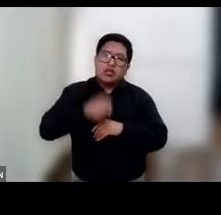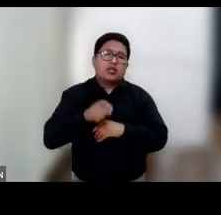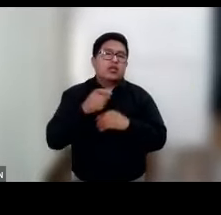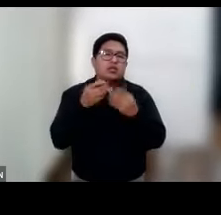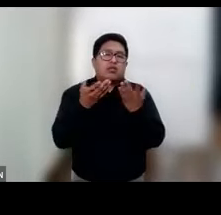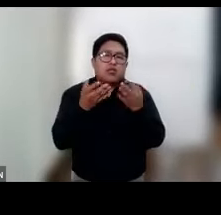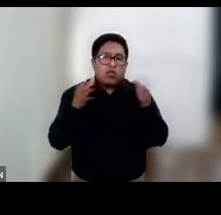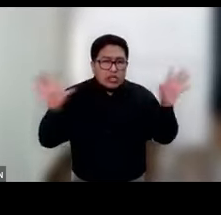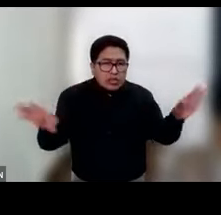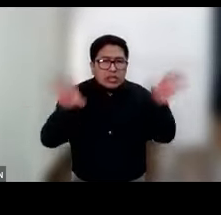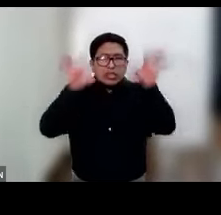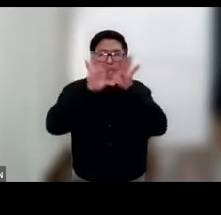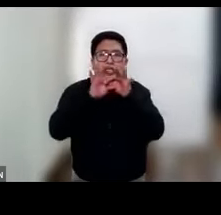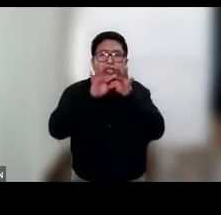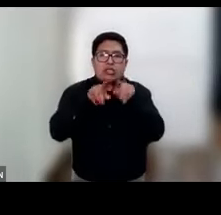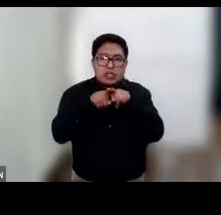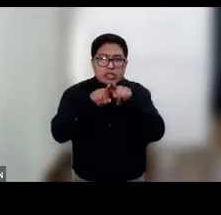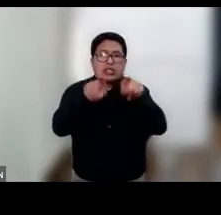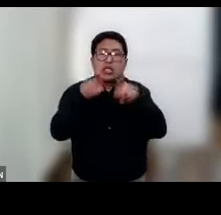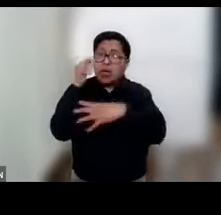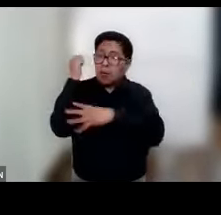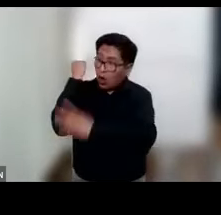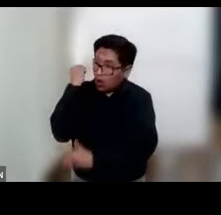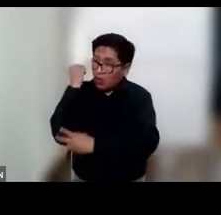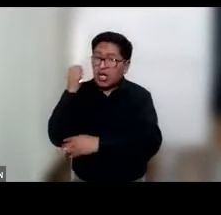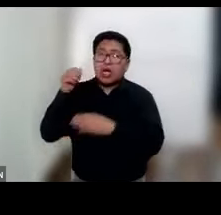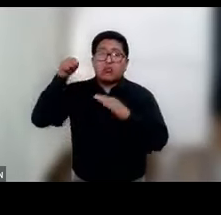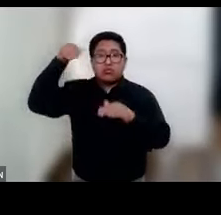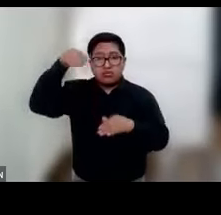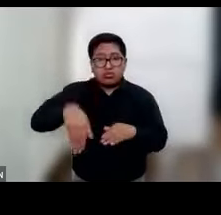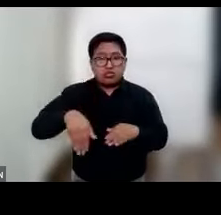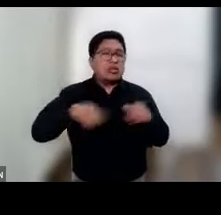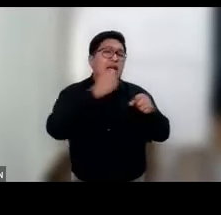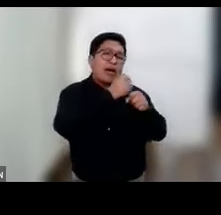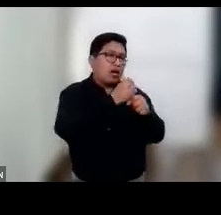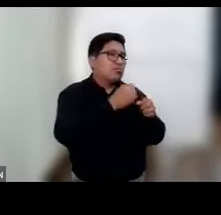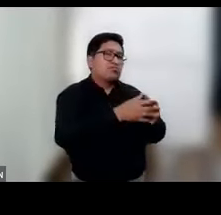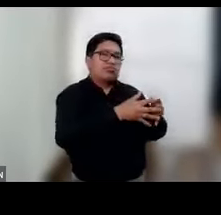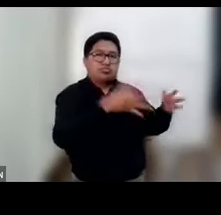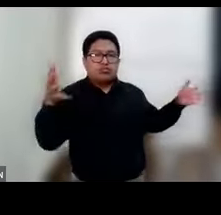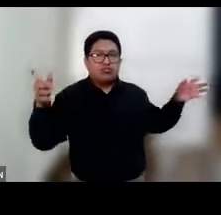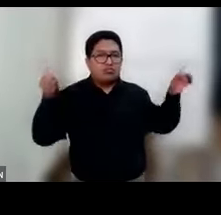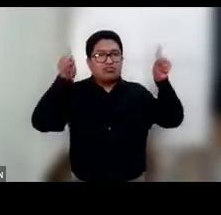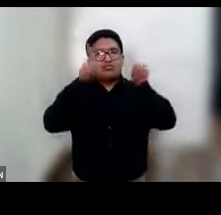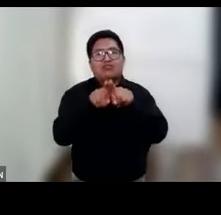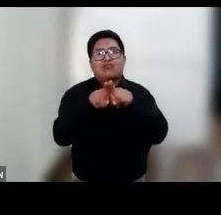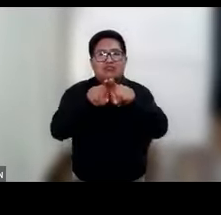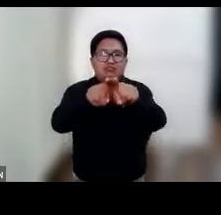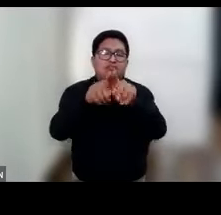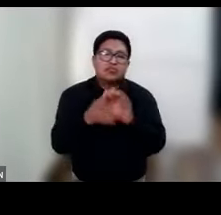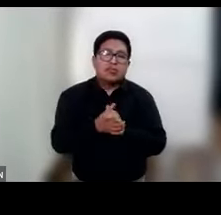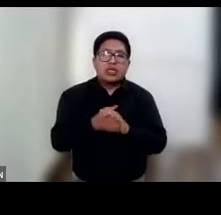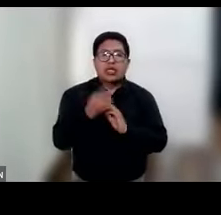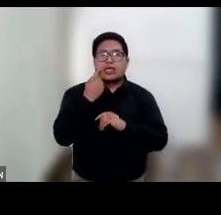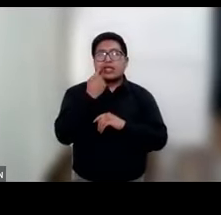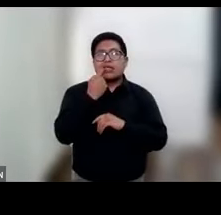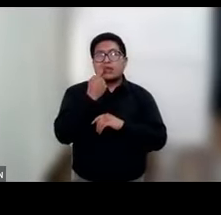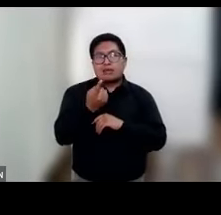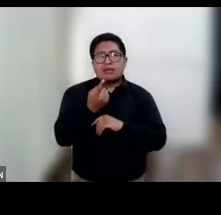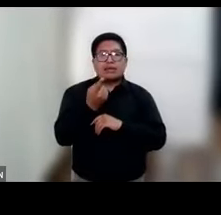el incremento de trabajo infantil y alguno de ustedes de edad se decía que por supuesto que a todo el mundo le encantaría